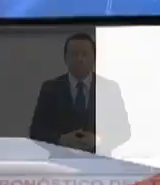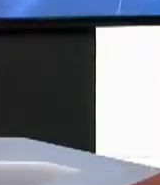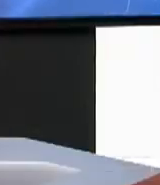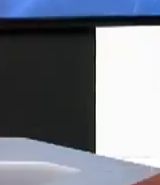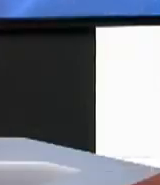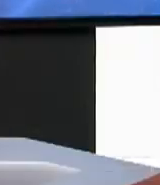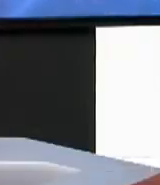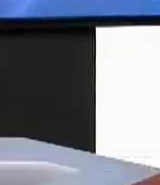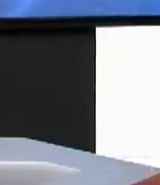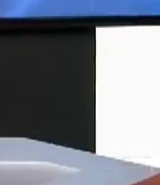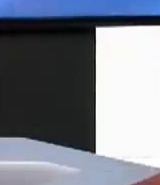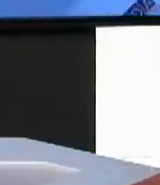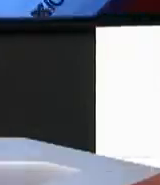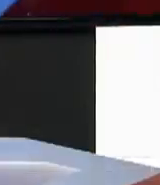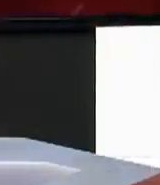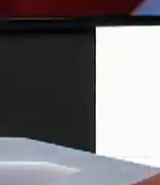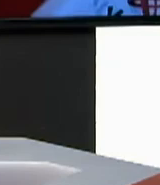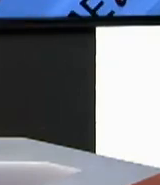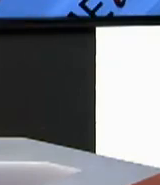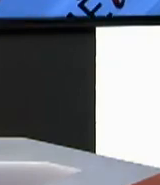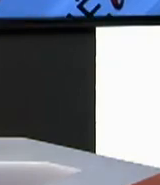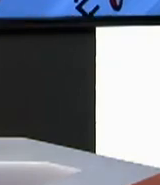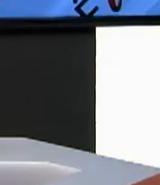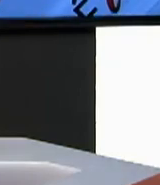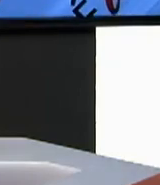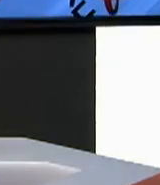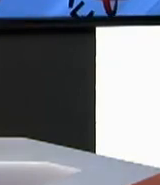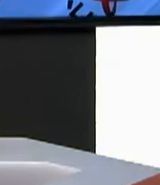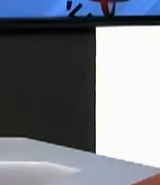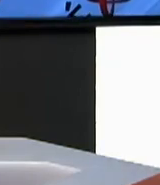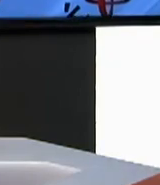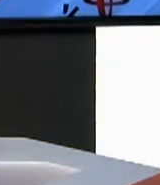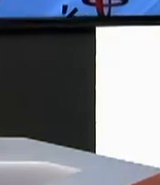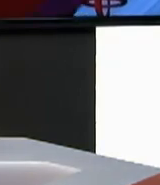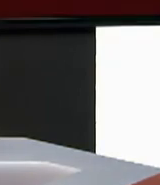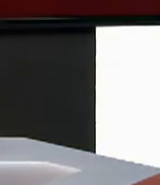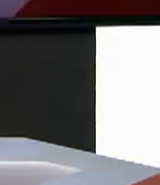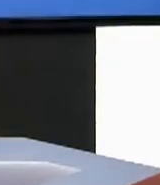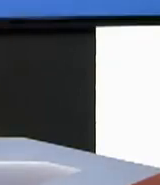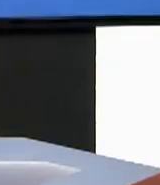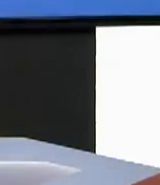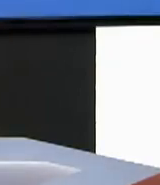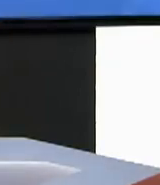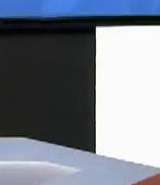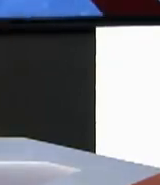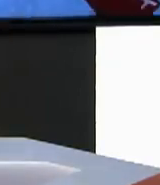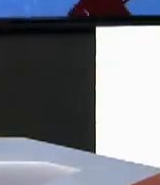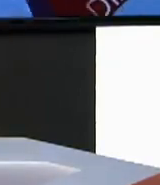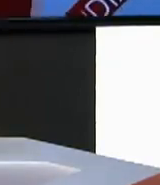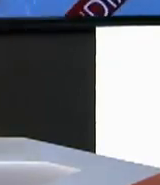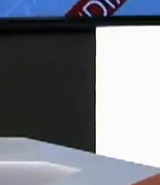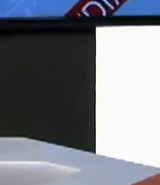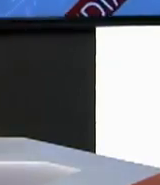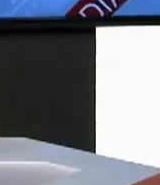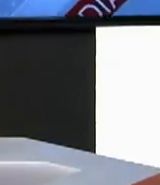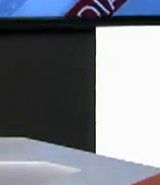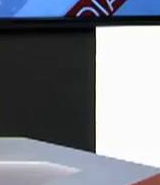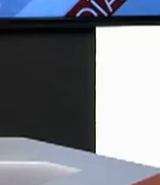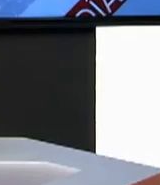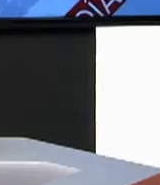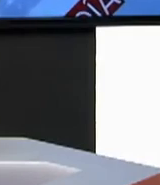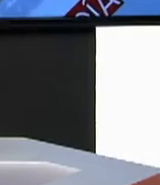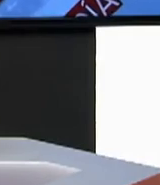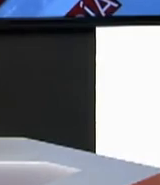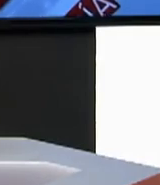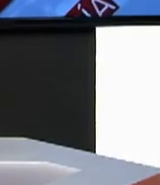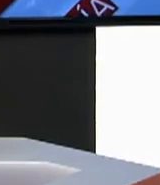Y 2 de noviembre es un día muy especial en México. Vivimos una de las tradiciones más arraigadas de nuestra cultura y que se ha exportado a